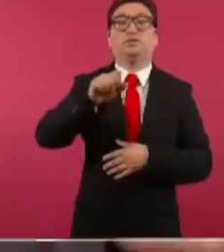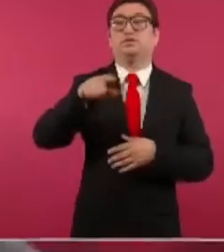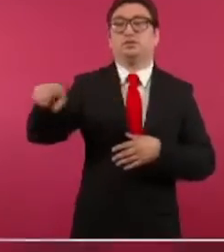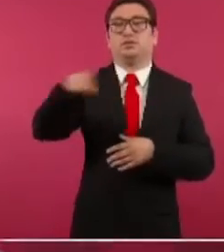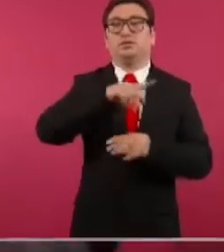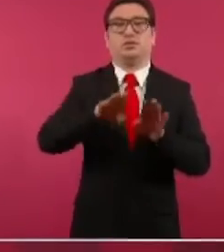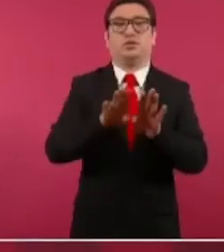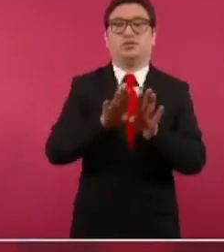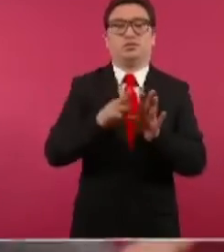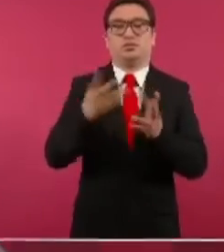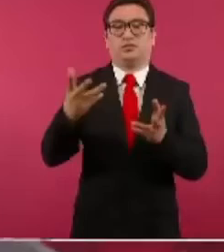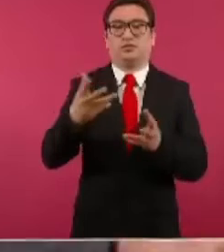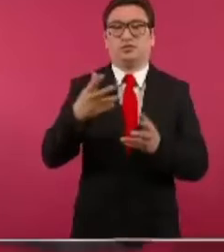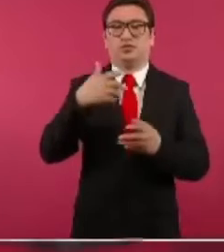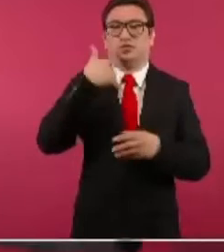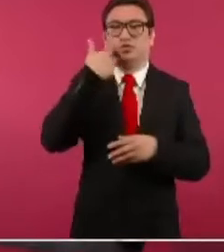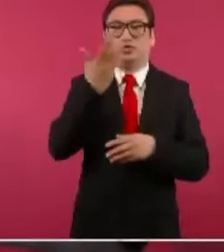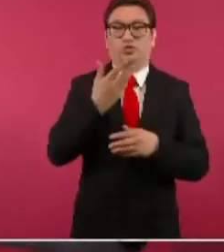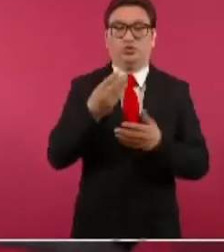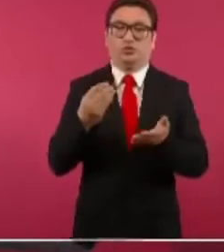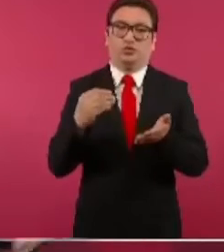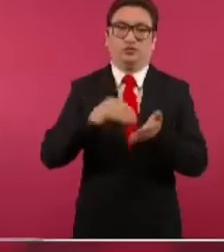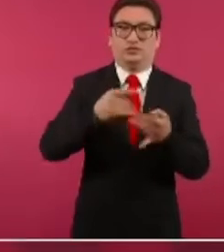eso aparezca en los libros?